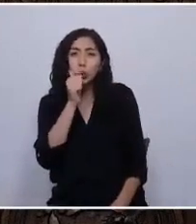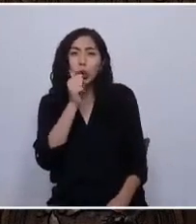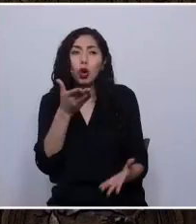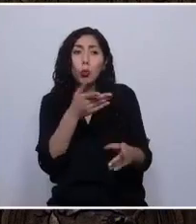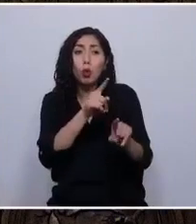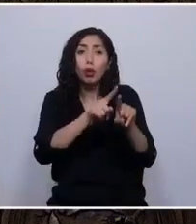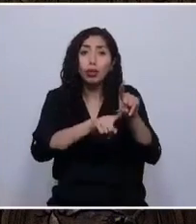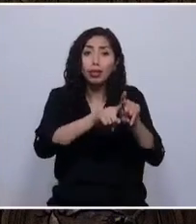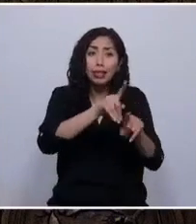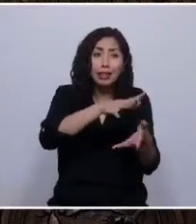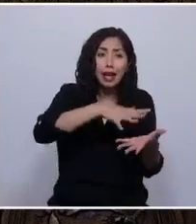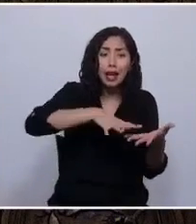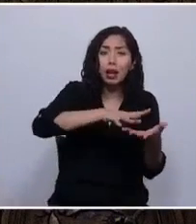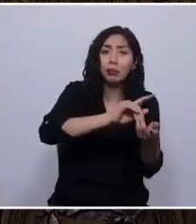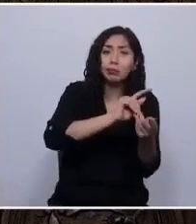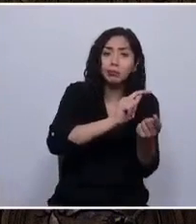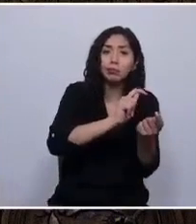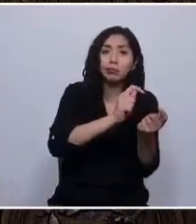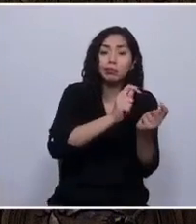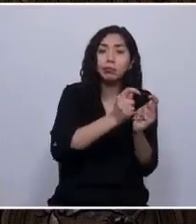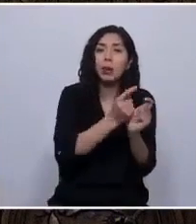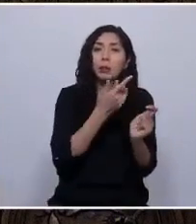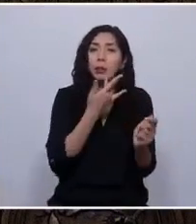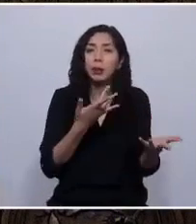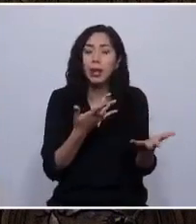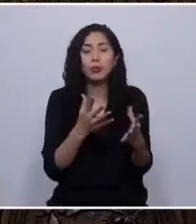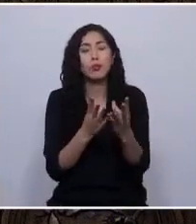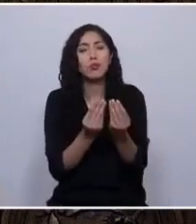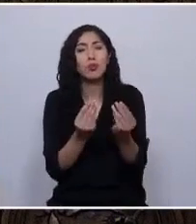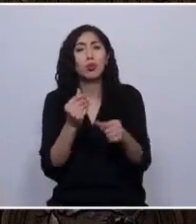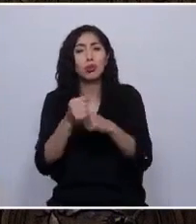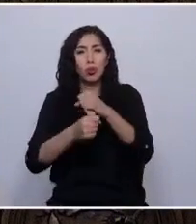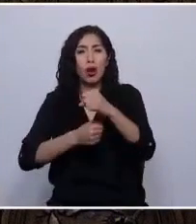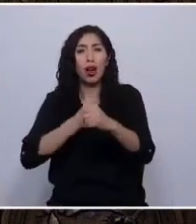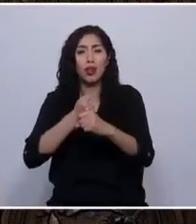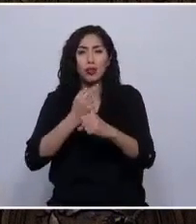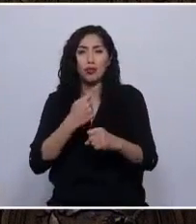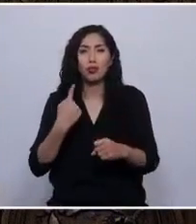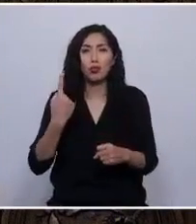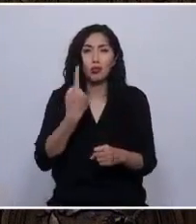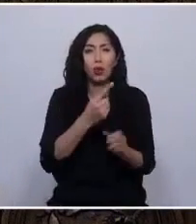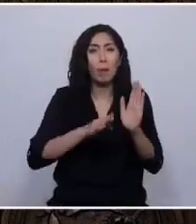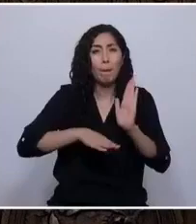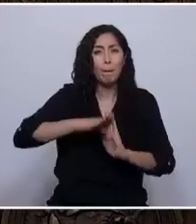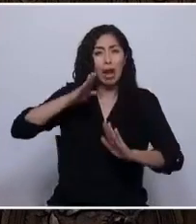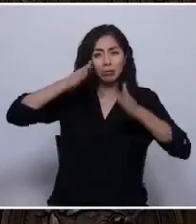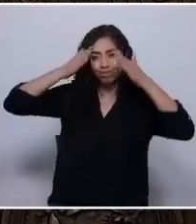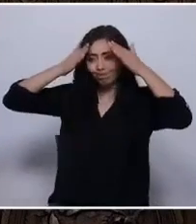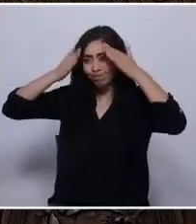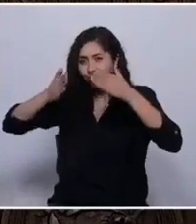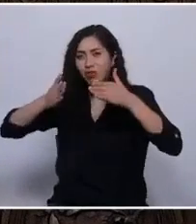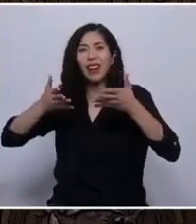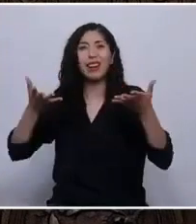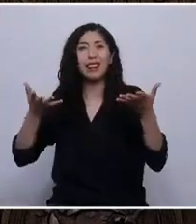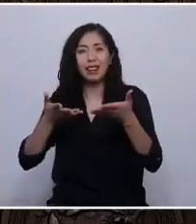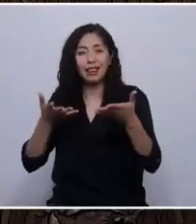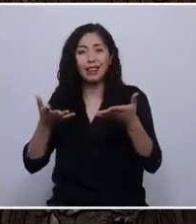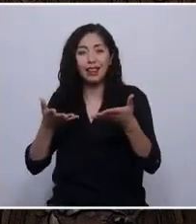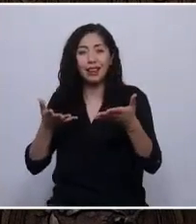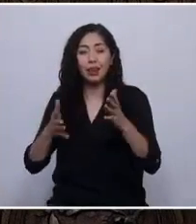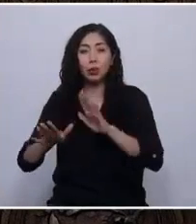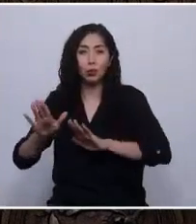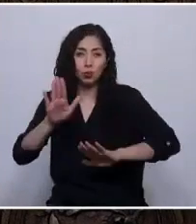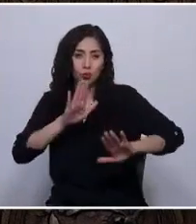ido cambiando, y eso se debe a que por muchos años no hemos puesto más énfasis en ser sostenibles y